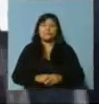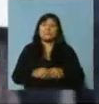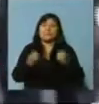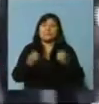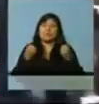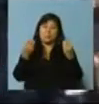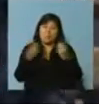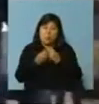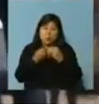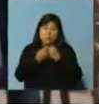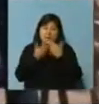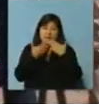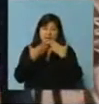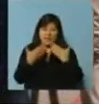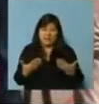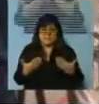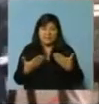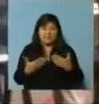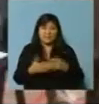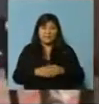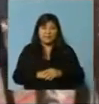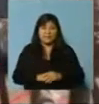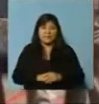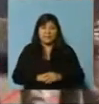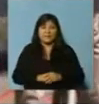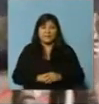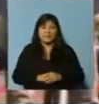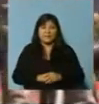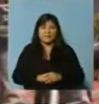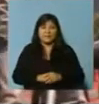Muchísimas gracias, señor gobernador.